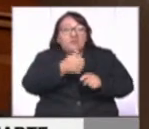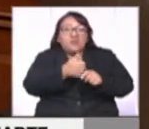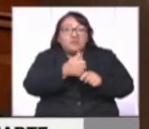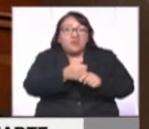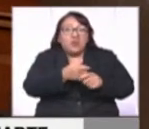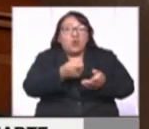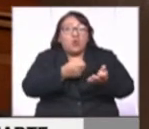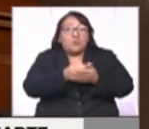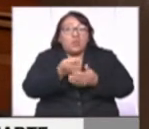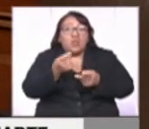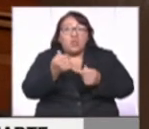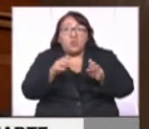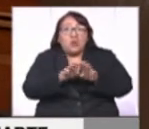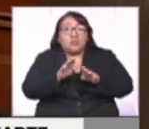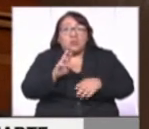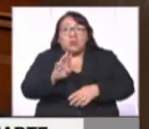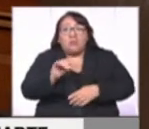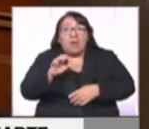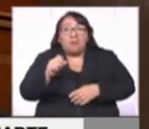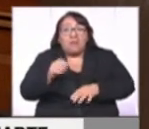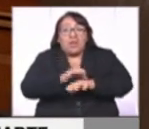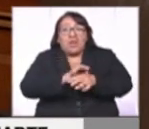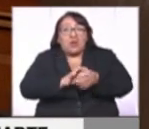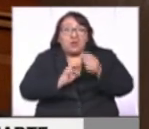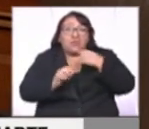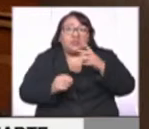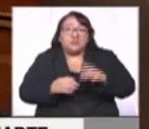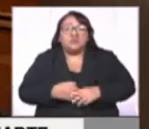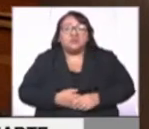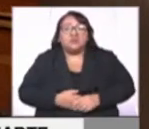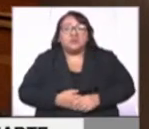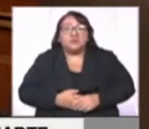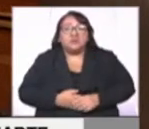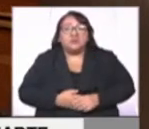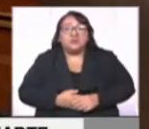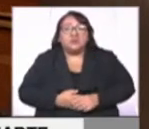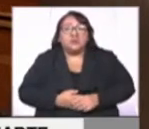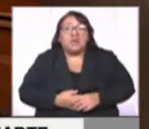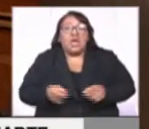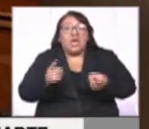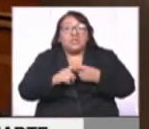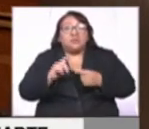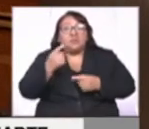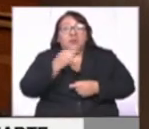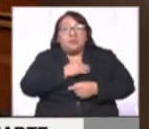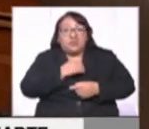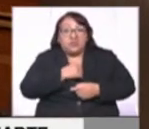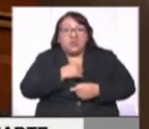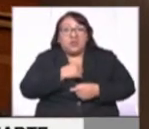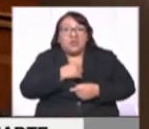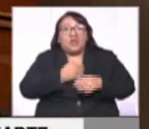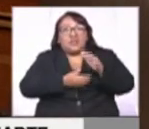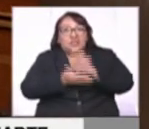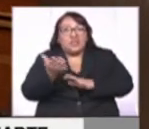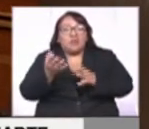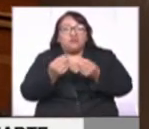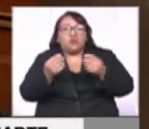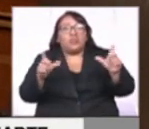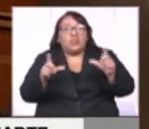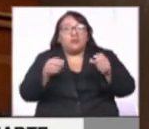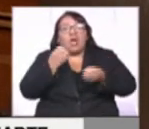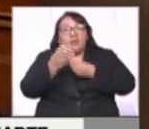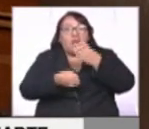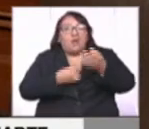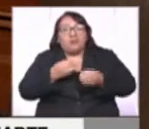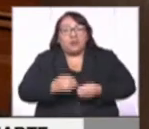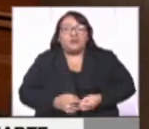adquirido un modelo Bamba del reloj. Esa fue la defensa. Incluso el premier Adrián Zen, que ha tenido que salir constantemente a los medios de comunicación